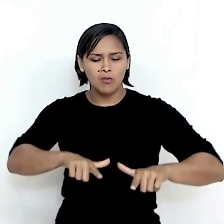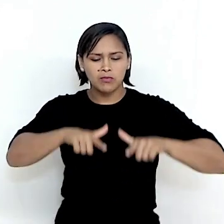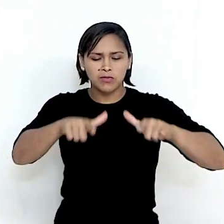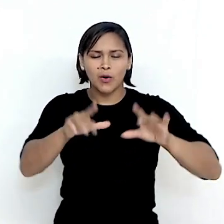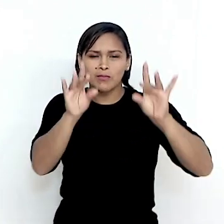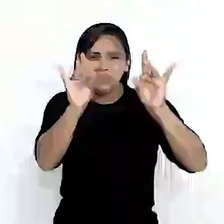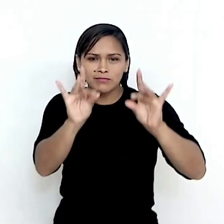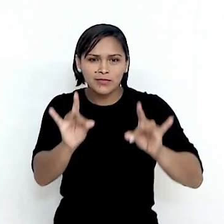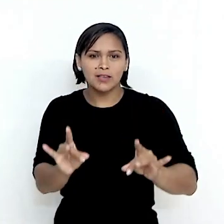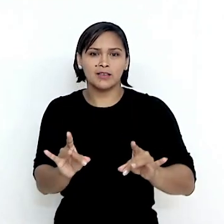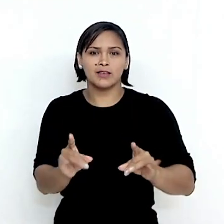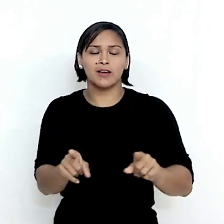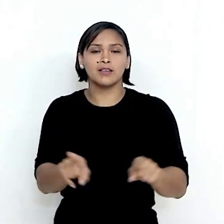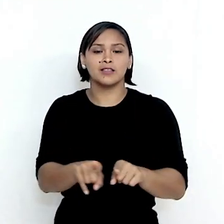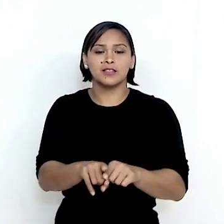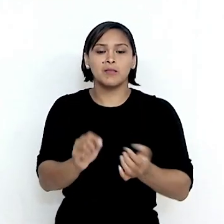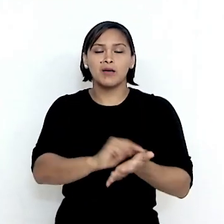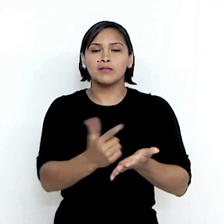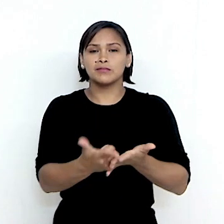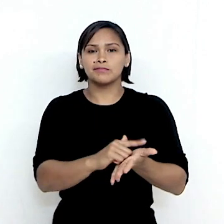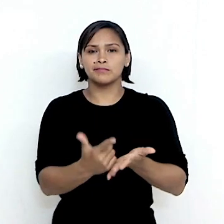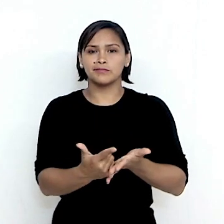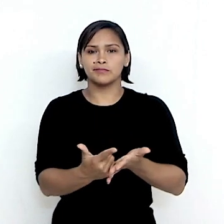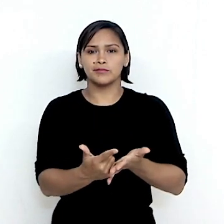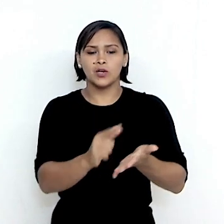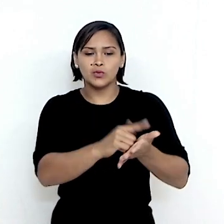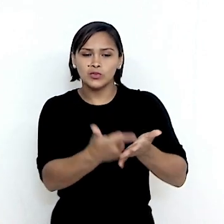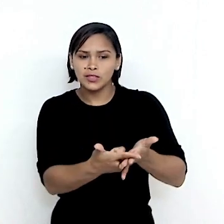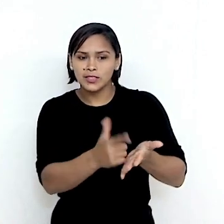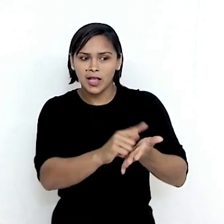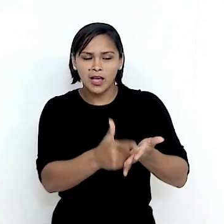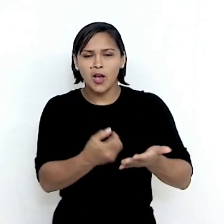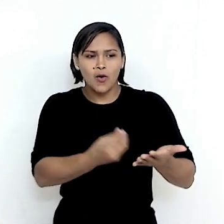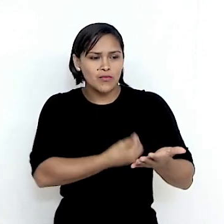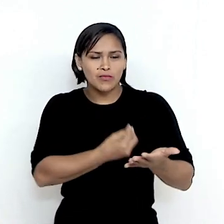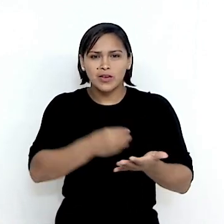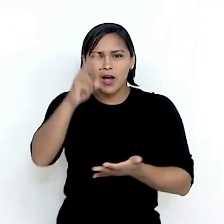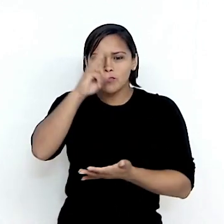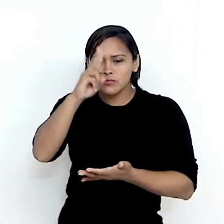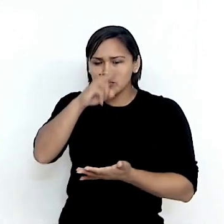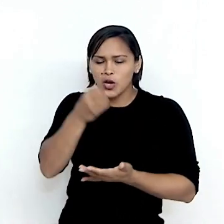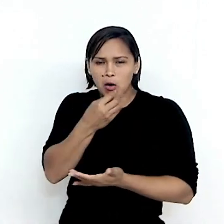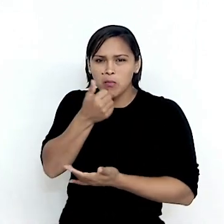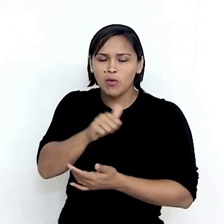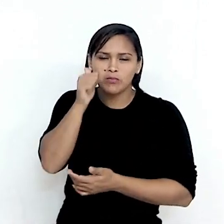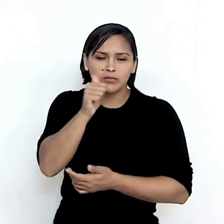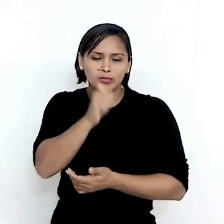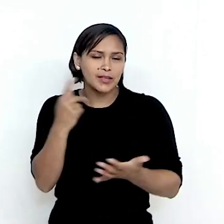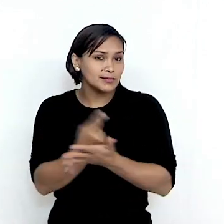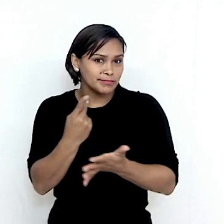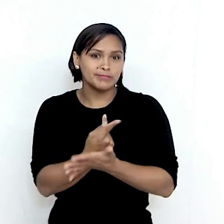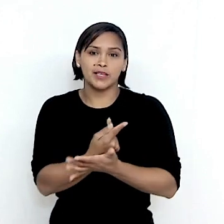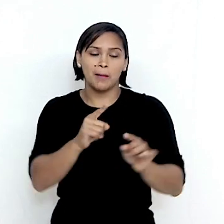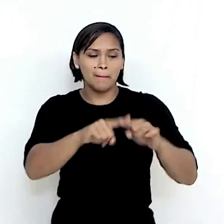vive en todas mis casas de mujer errante. Ese es el espíritu con el cual construimos